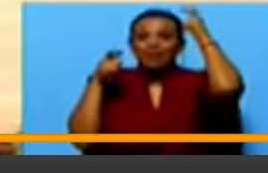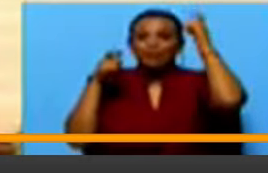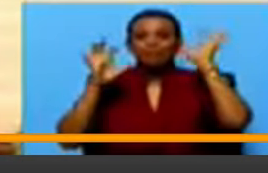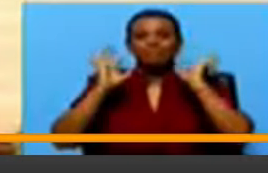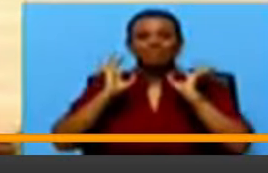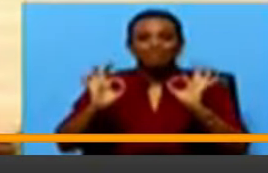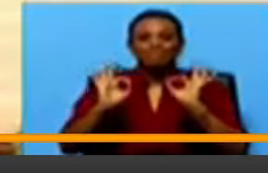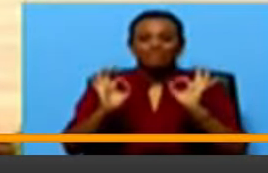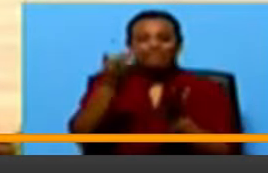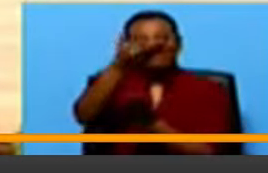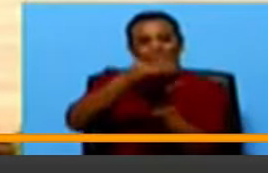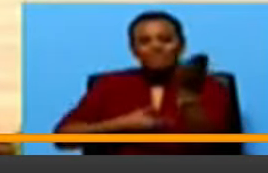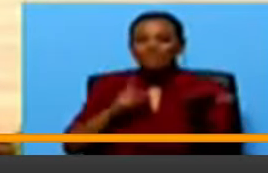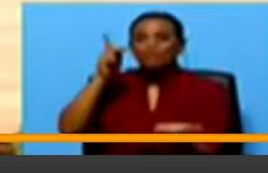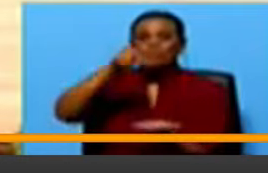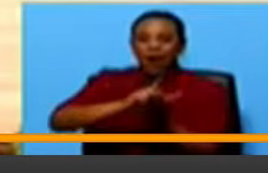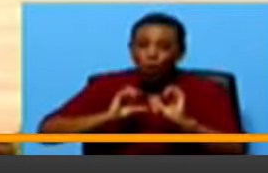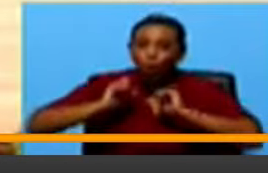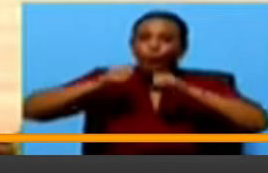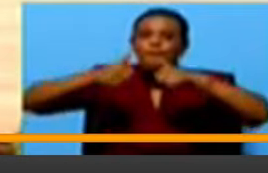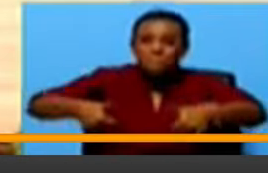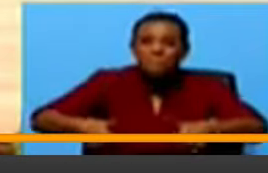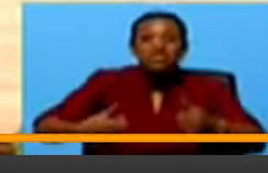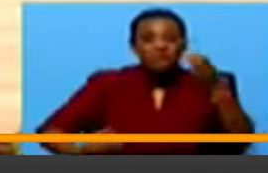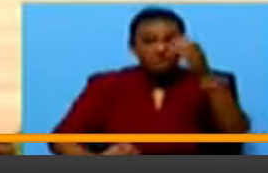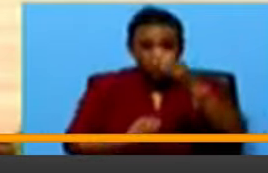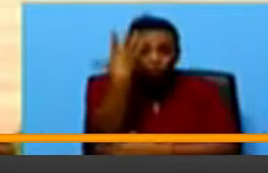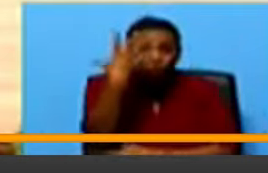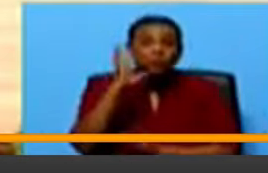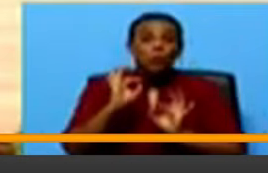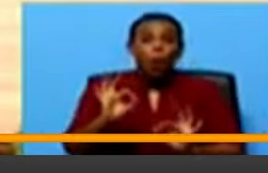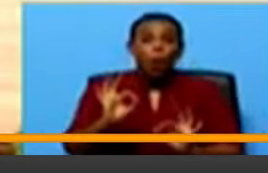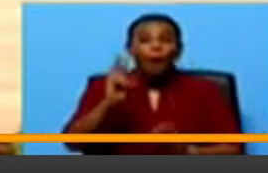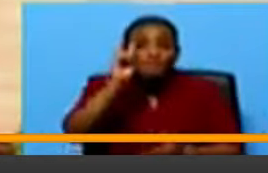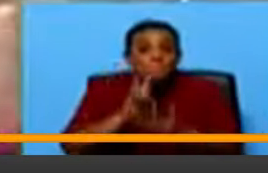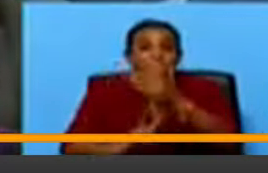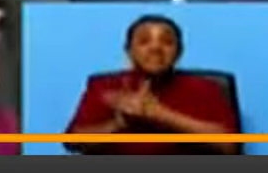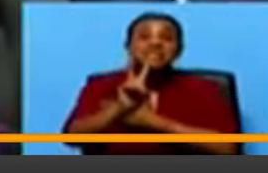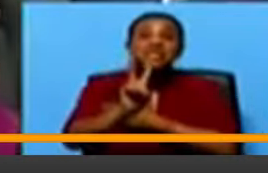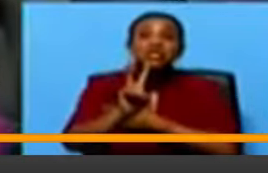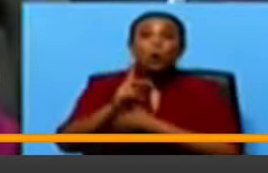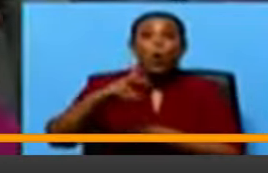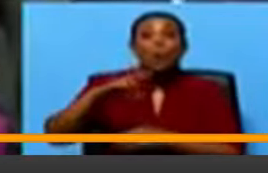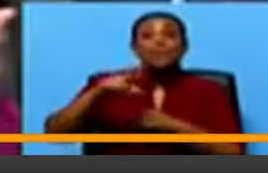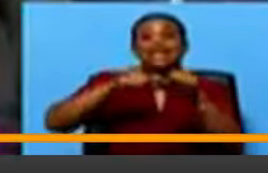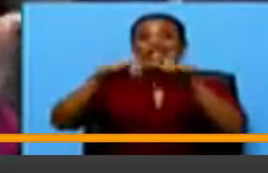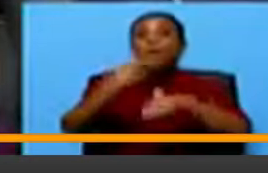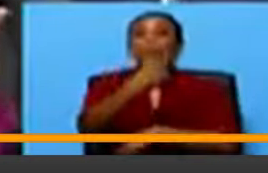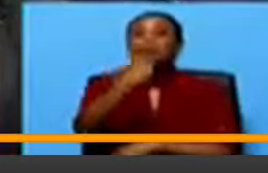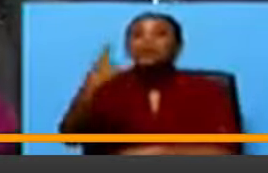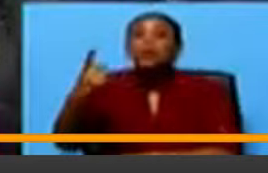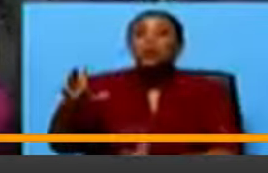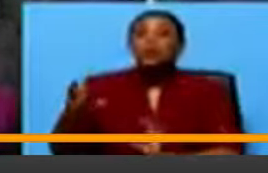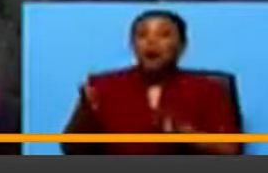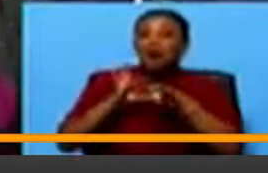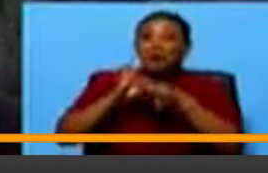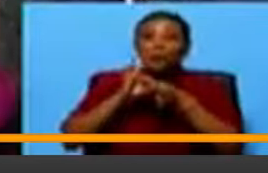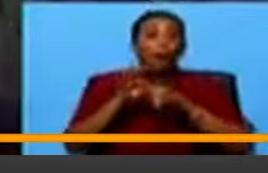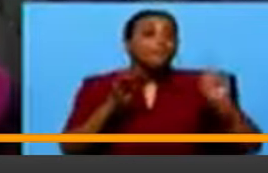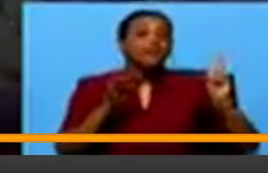supremo Hugo Rafael Chávez Frías, el hombre que fundó con una visión del siglo XXI estas